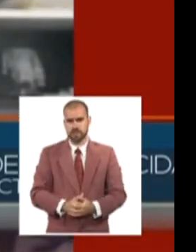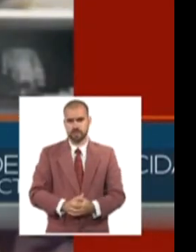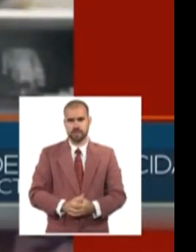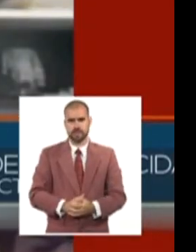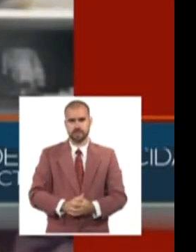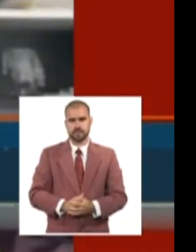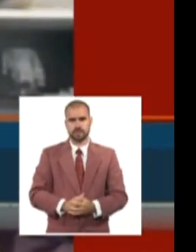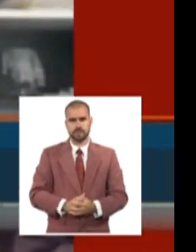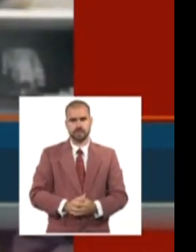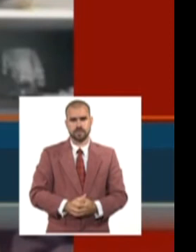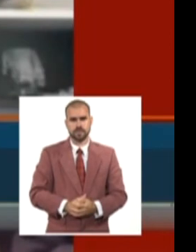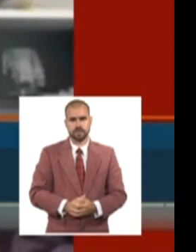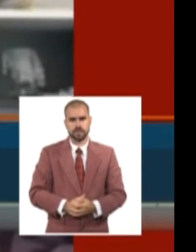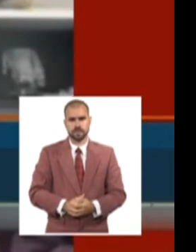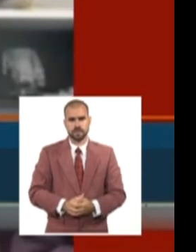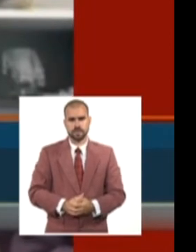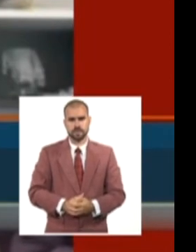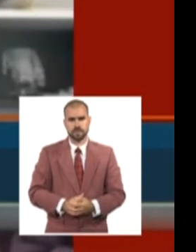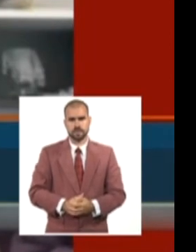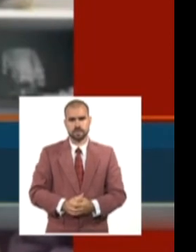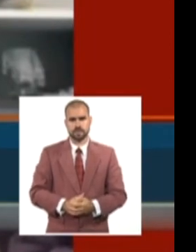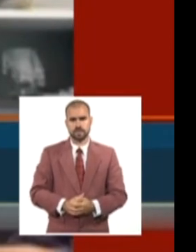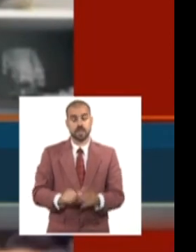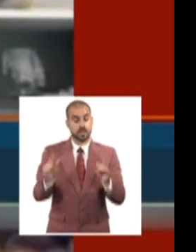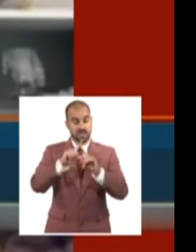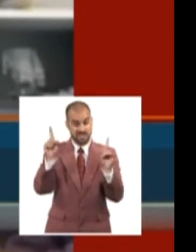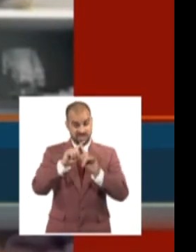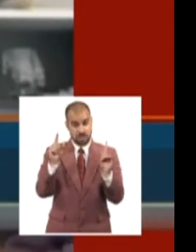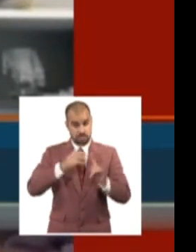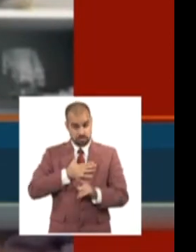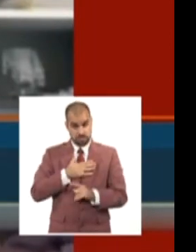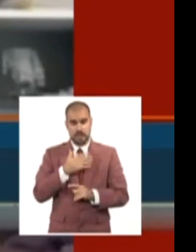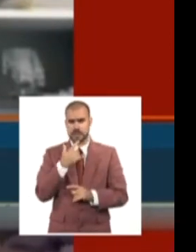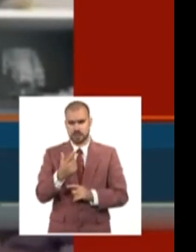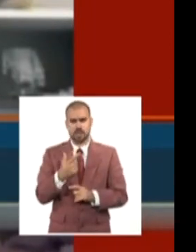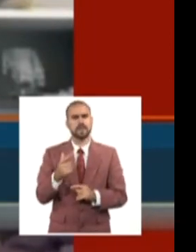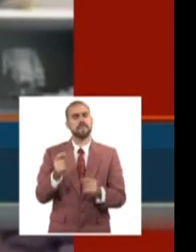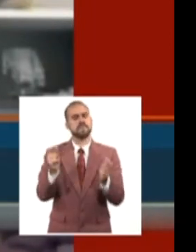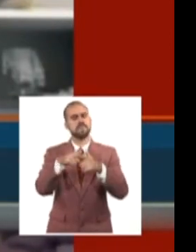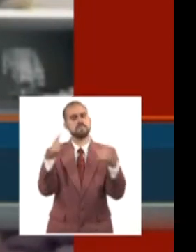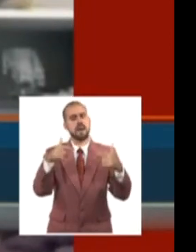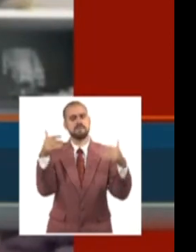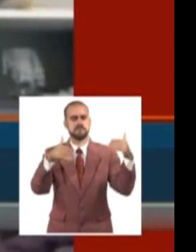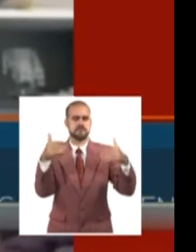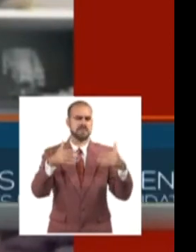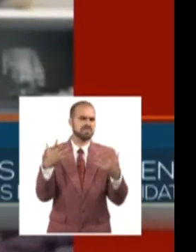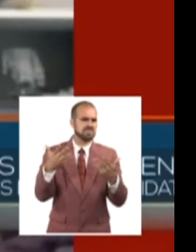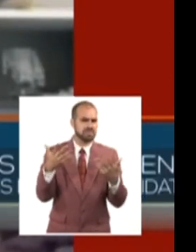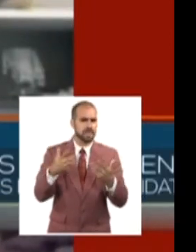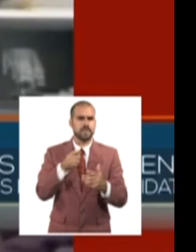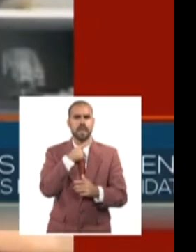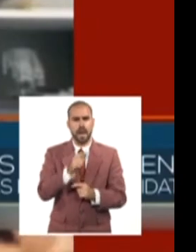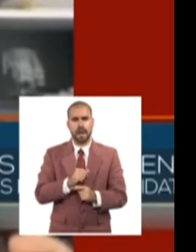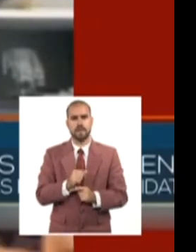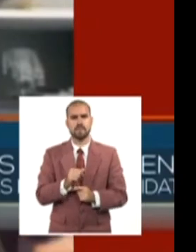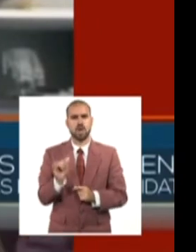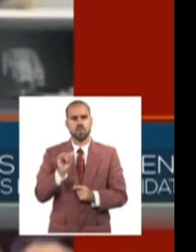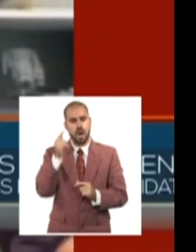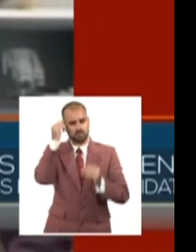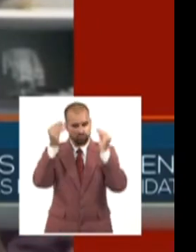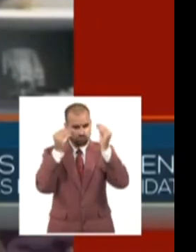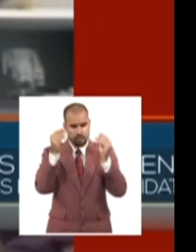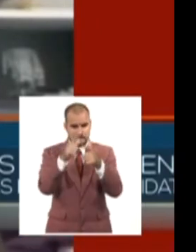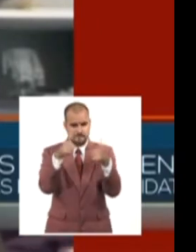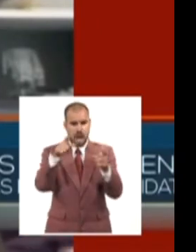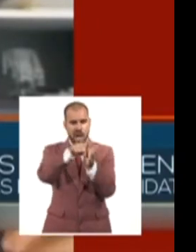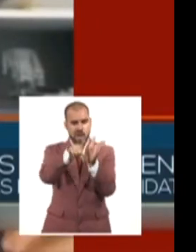este tema de precampaña suelo decir que además del mayor protagonismo un cuidado una mayor preocupación de los abogados